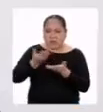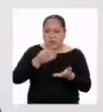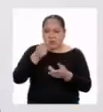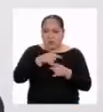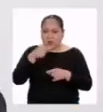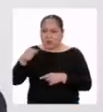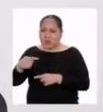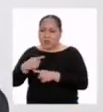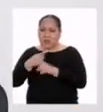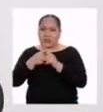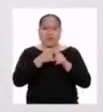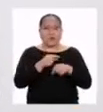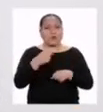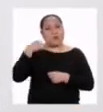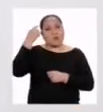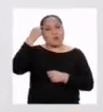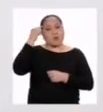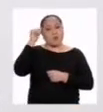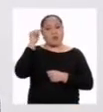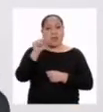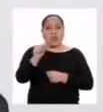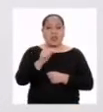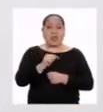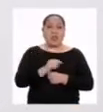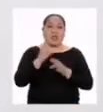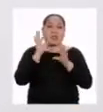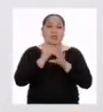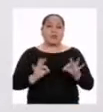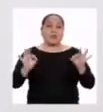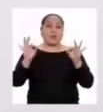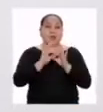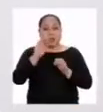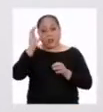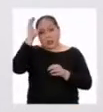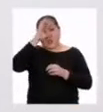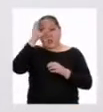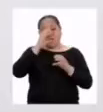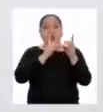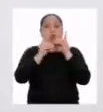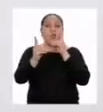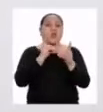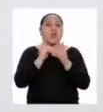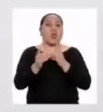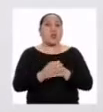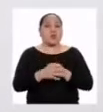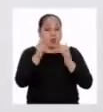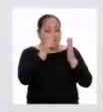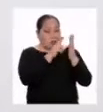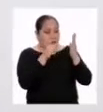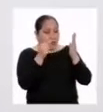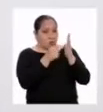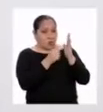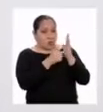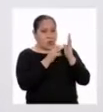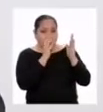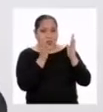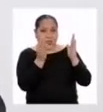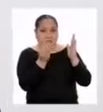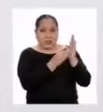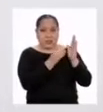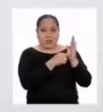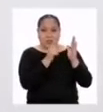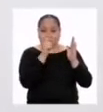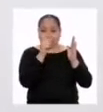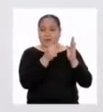diversidad. Pienso que ahí es central el concepto del diálogo. La lectura también habla